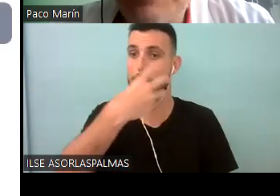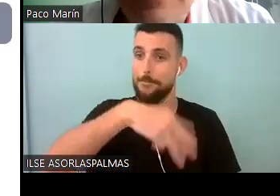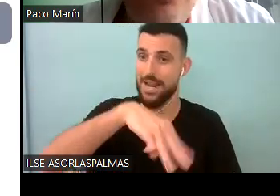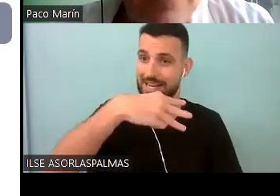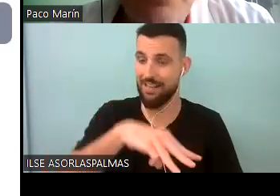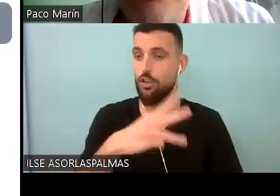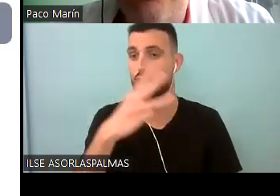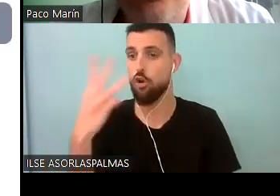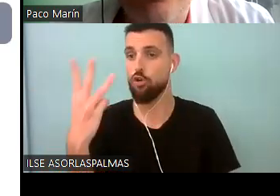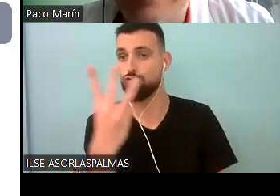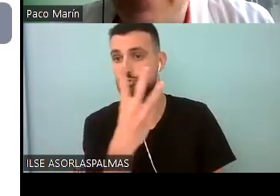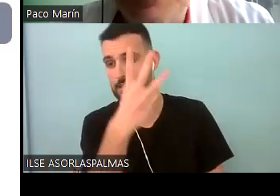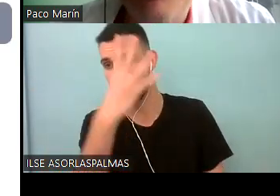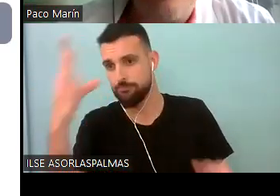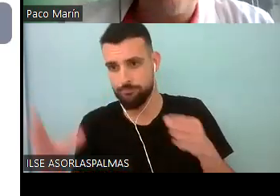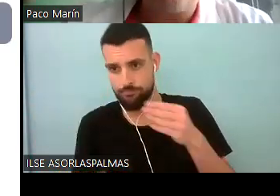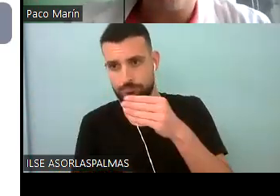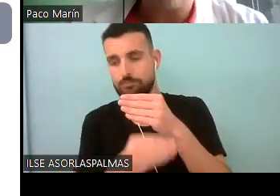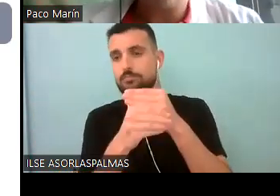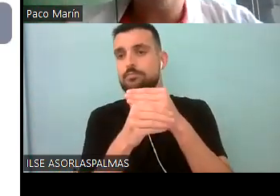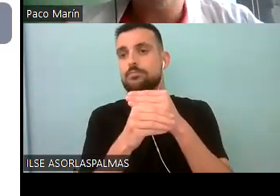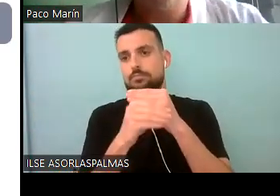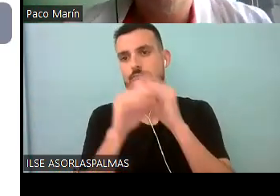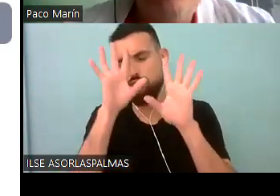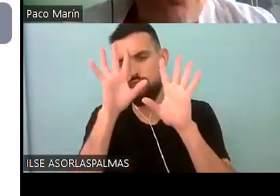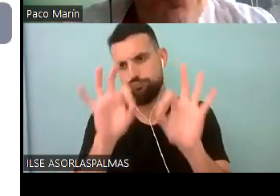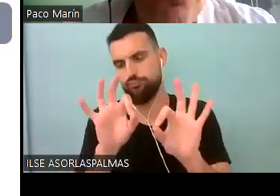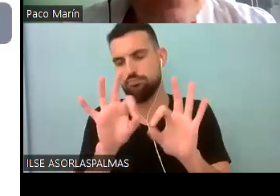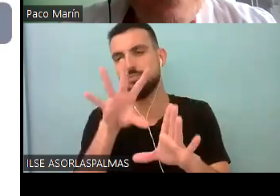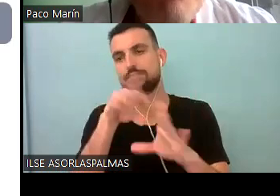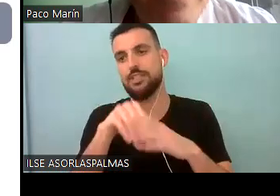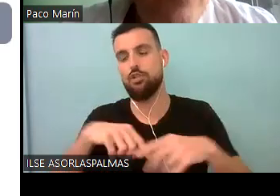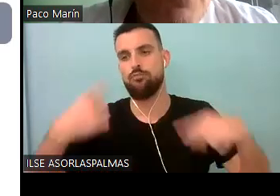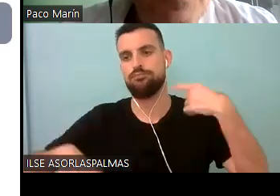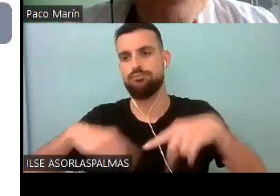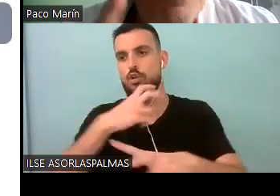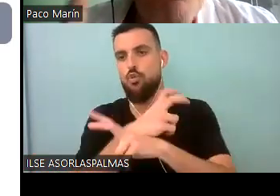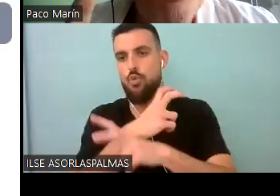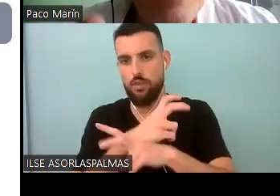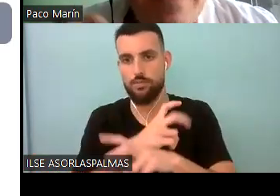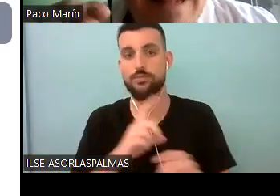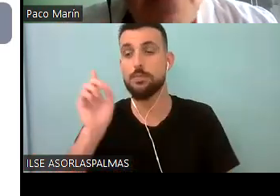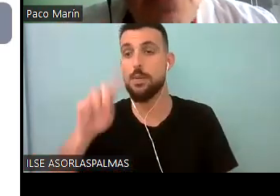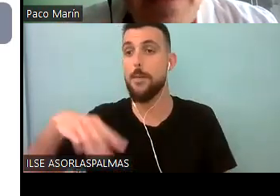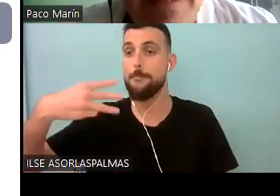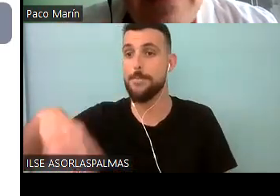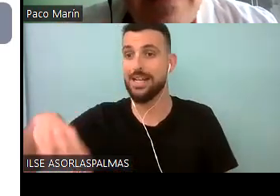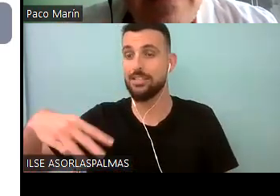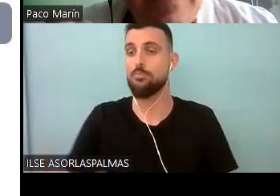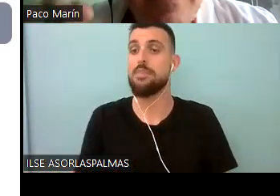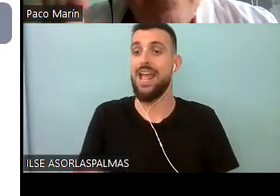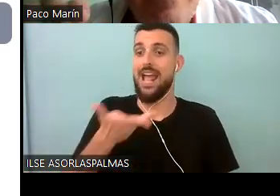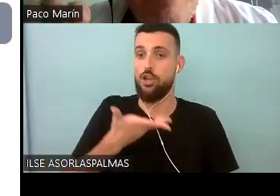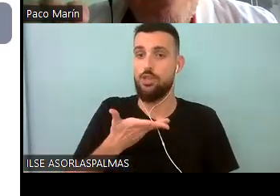están implicados, calcio y fósforo claramente implicados en el metabolismo de los huesos. Magnesio importante para compensar y que el calcio que